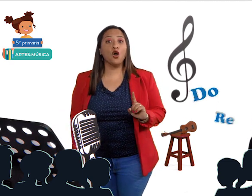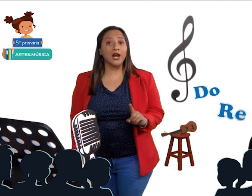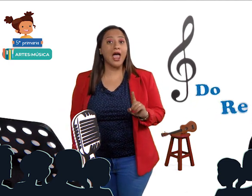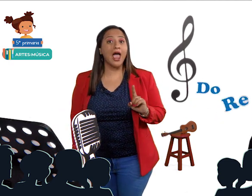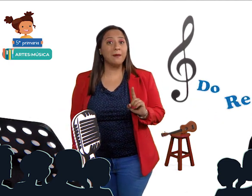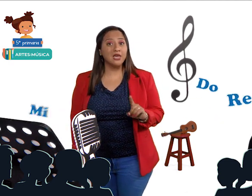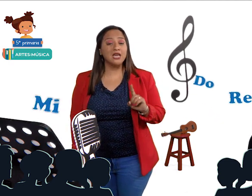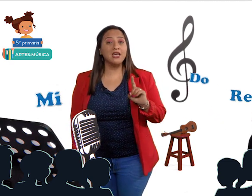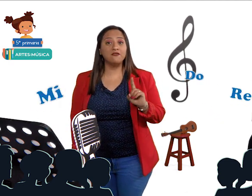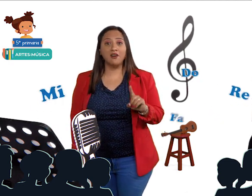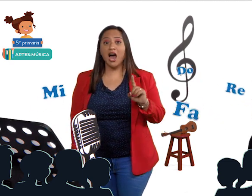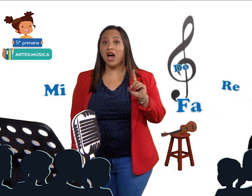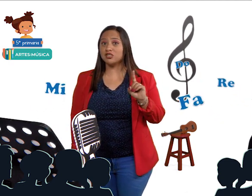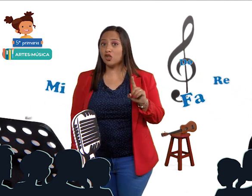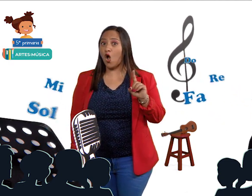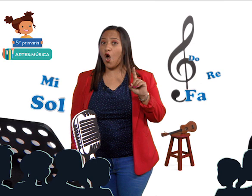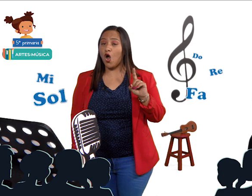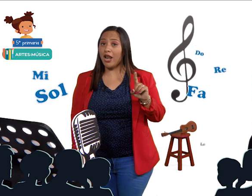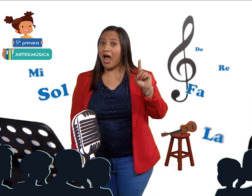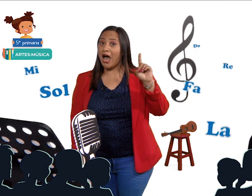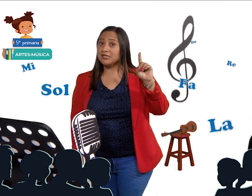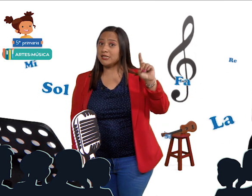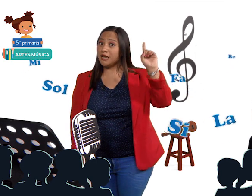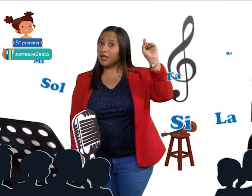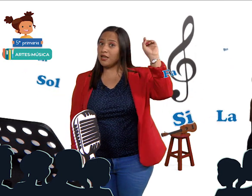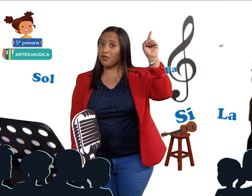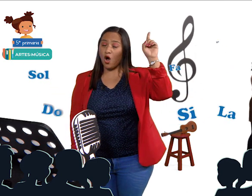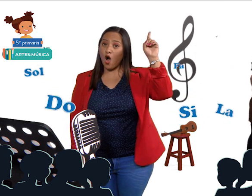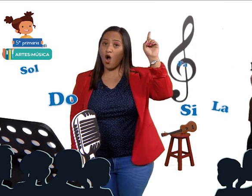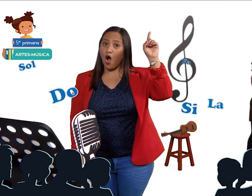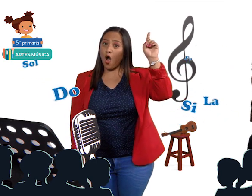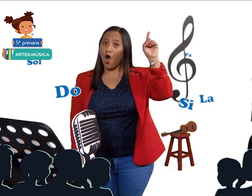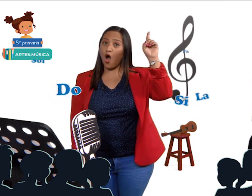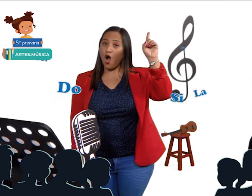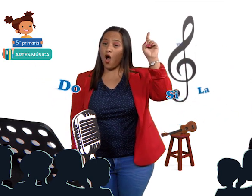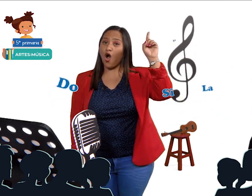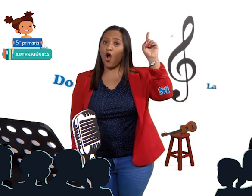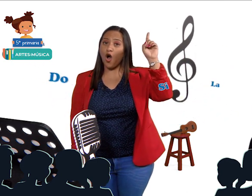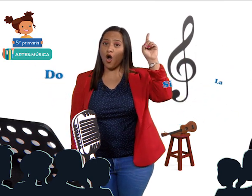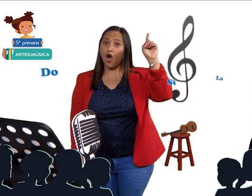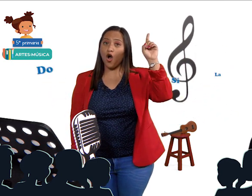Do, re, mi, fa, sol, la, si, do.